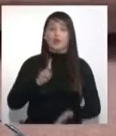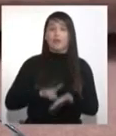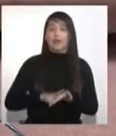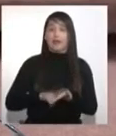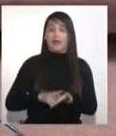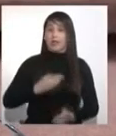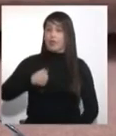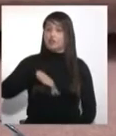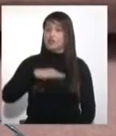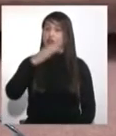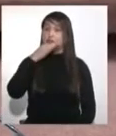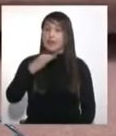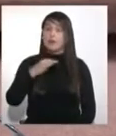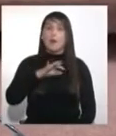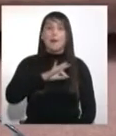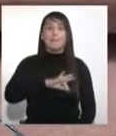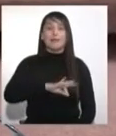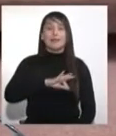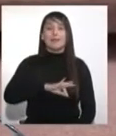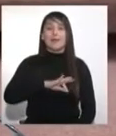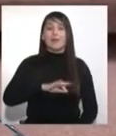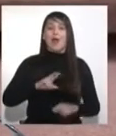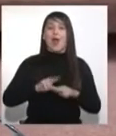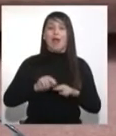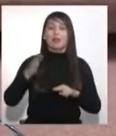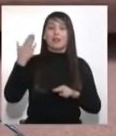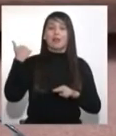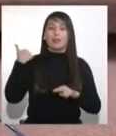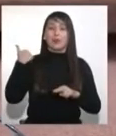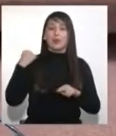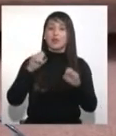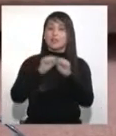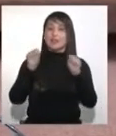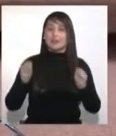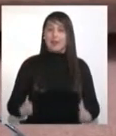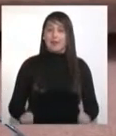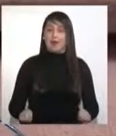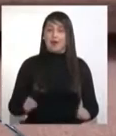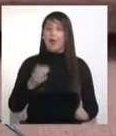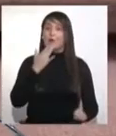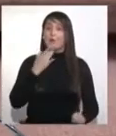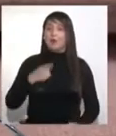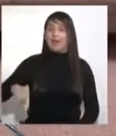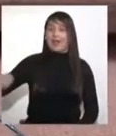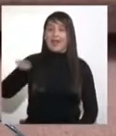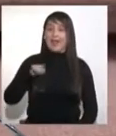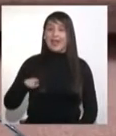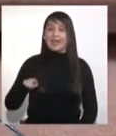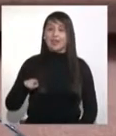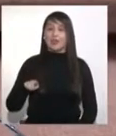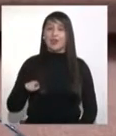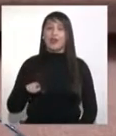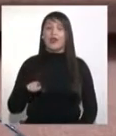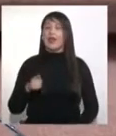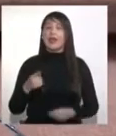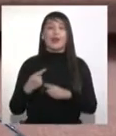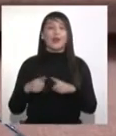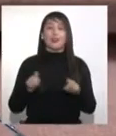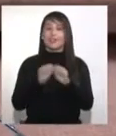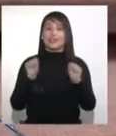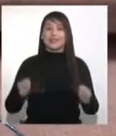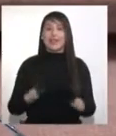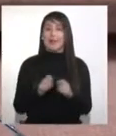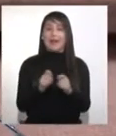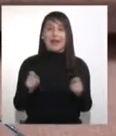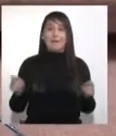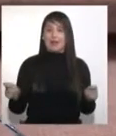que es para los pensionados del antiguo sistema, porque ellos están albergados en un sistema de reparto. Tampoco